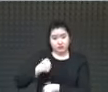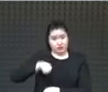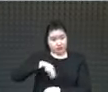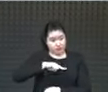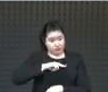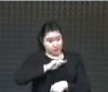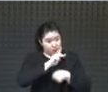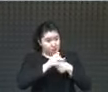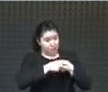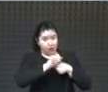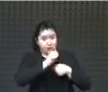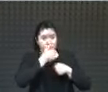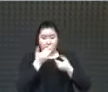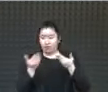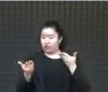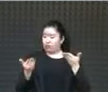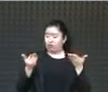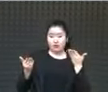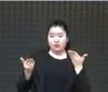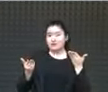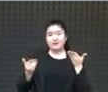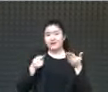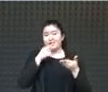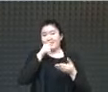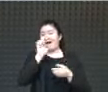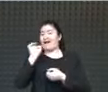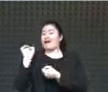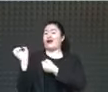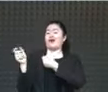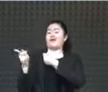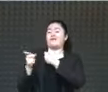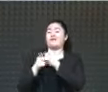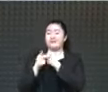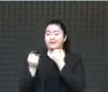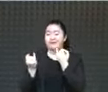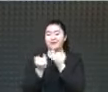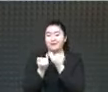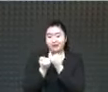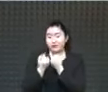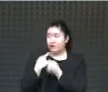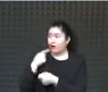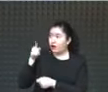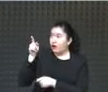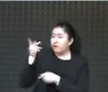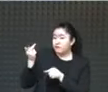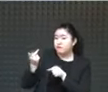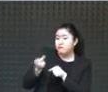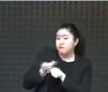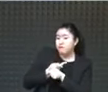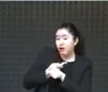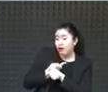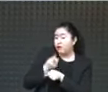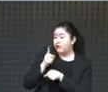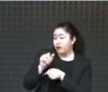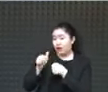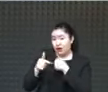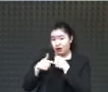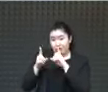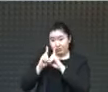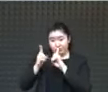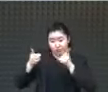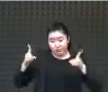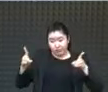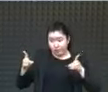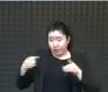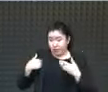algún otro país. Estamos comparándonos con países europeos, los mejores países que tienen índices de desarrollo humano